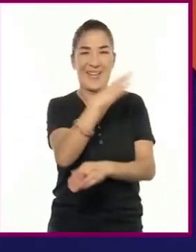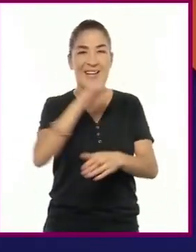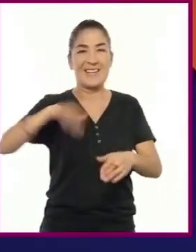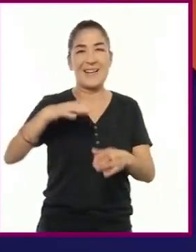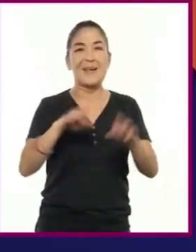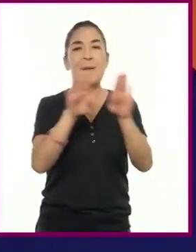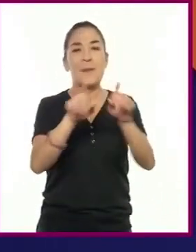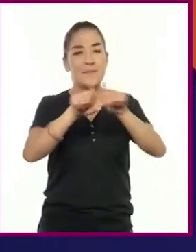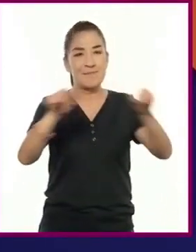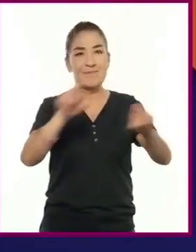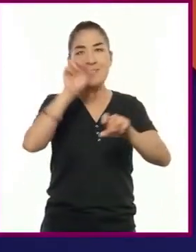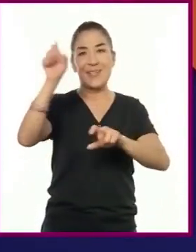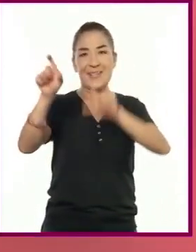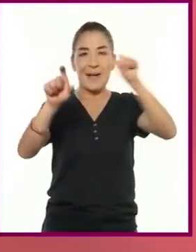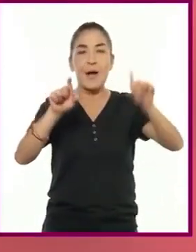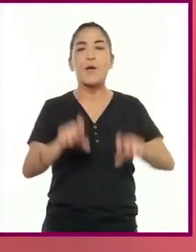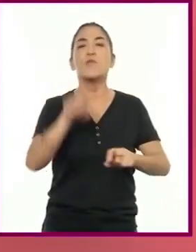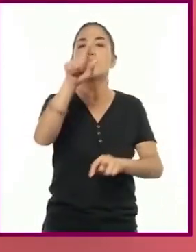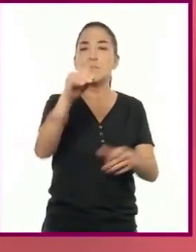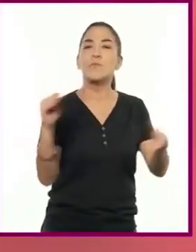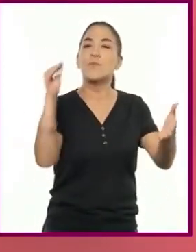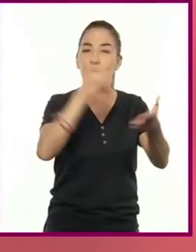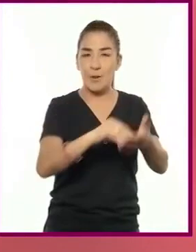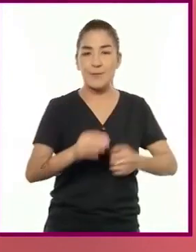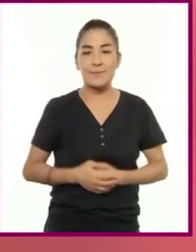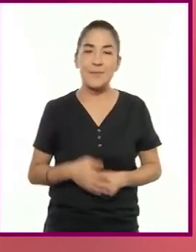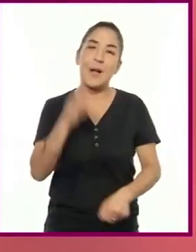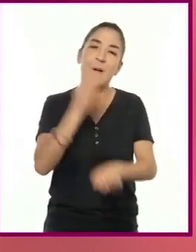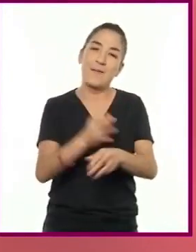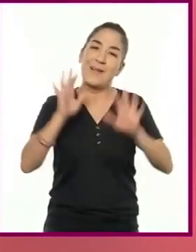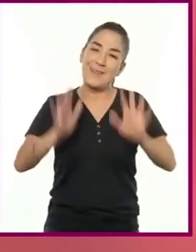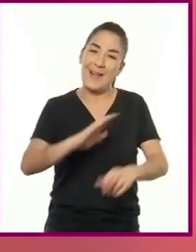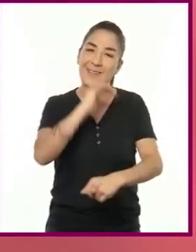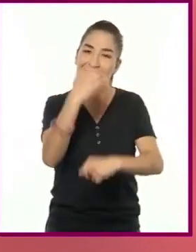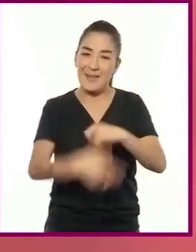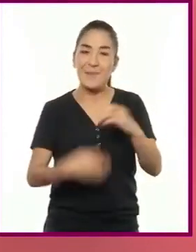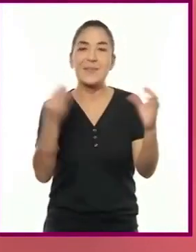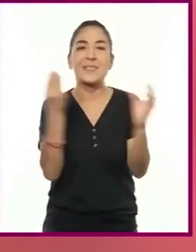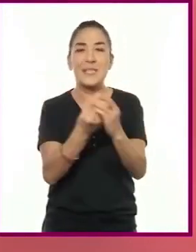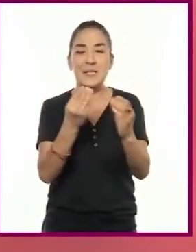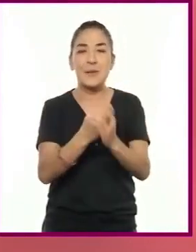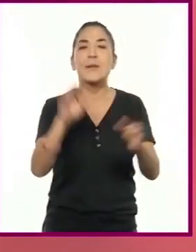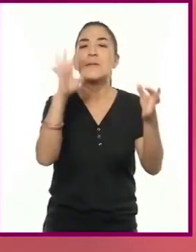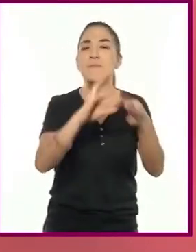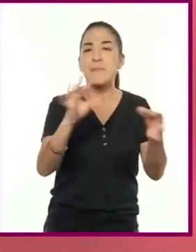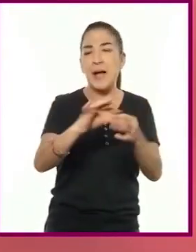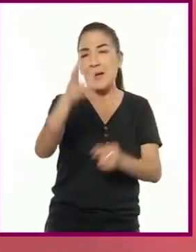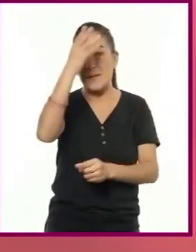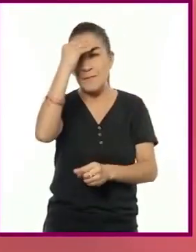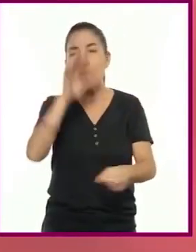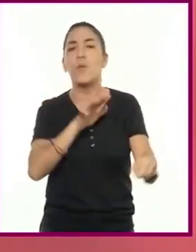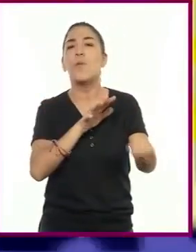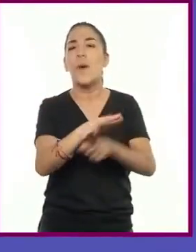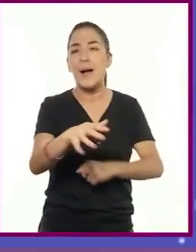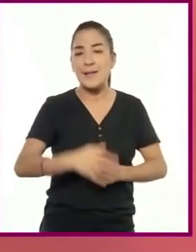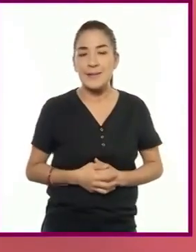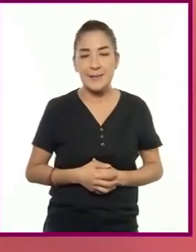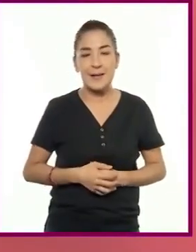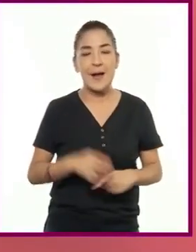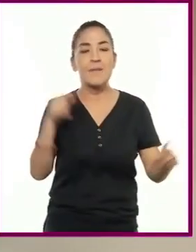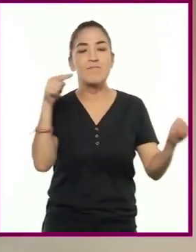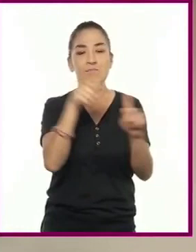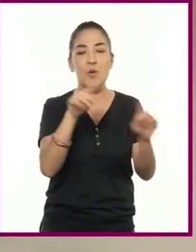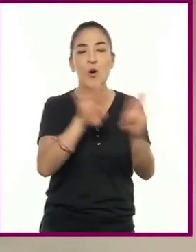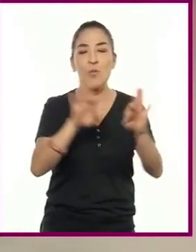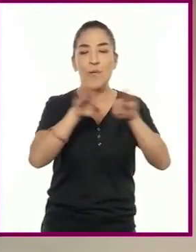esquema presentado al inicio de la sesión. Llegamos al final de la sesión, donde el aprendizaje esperado ha sido: identifica